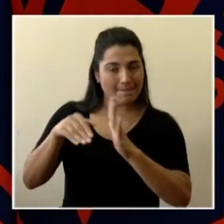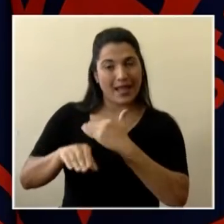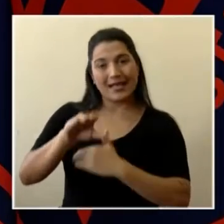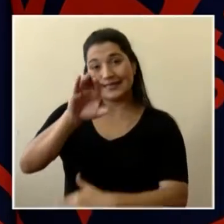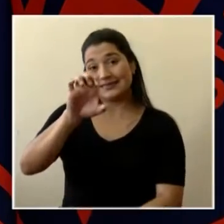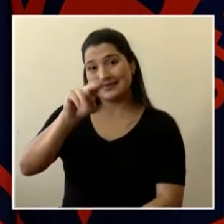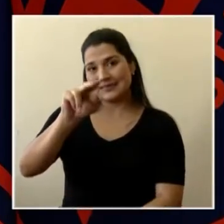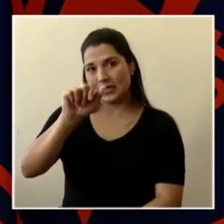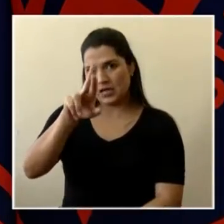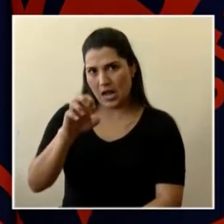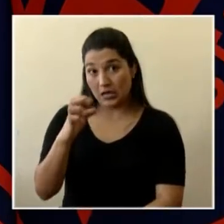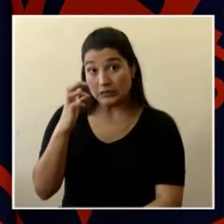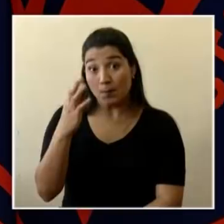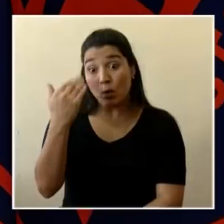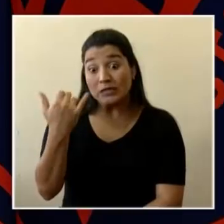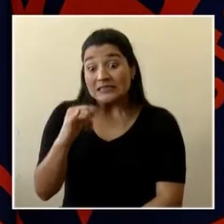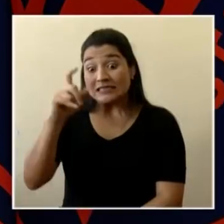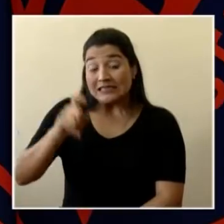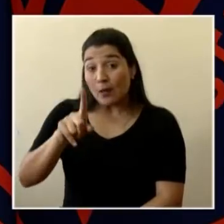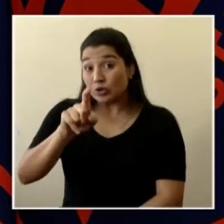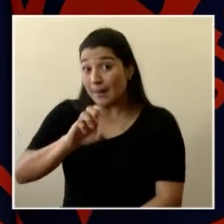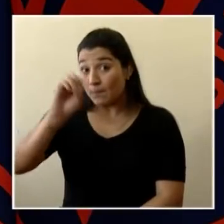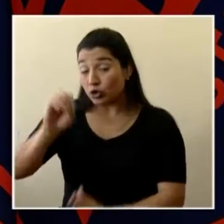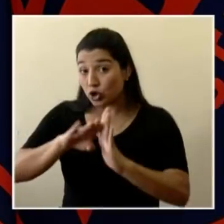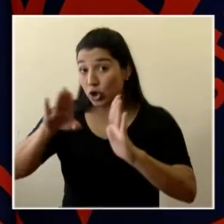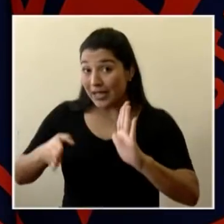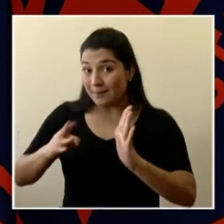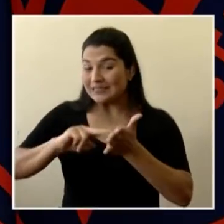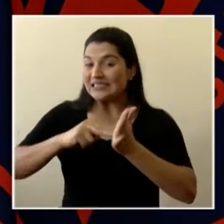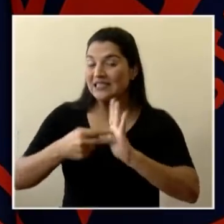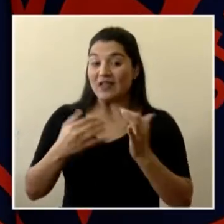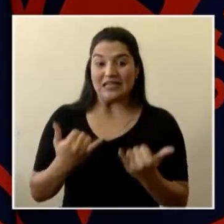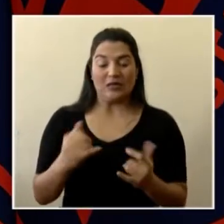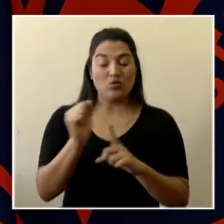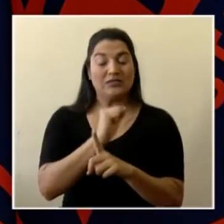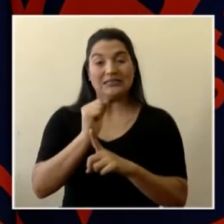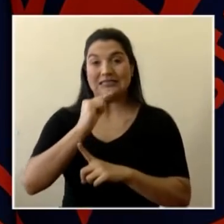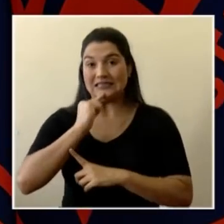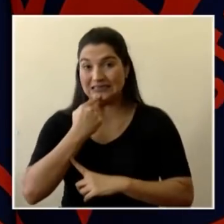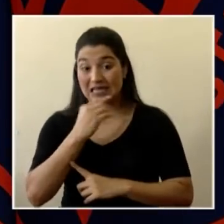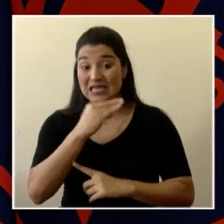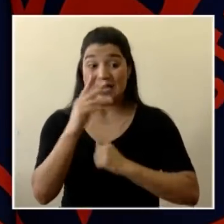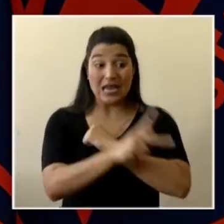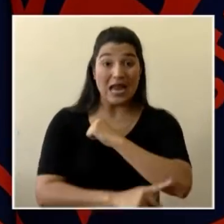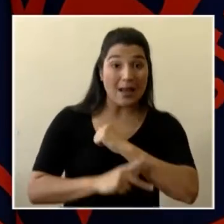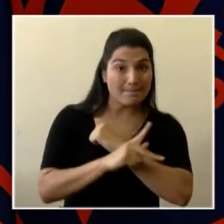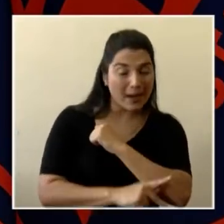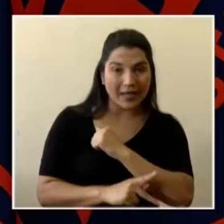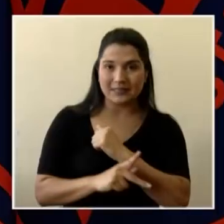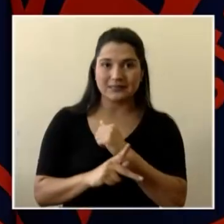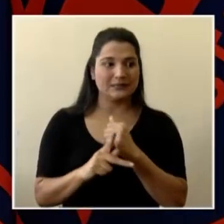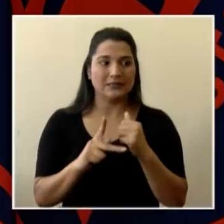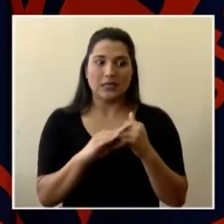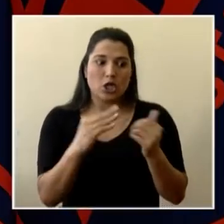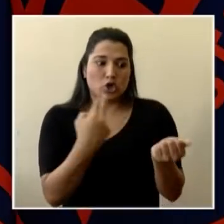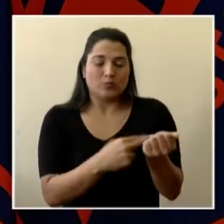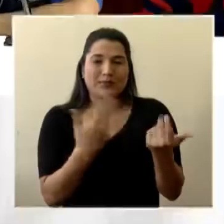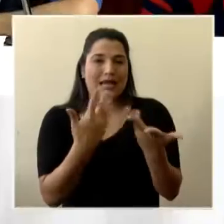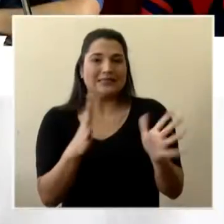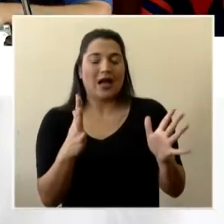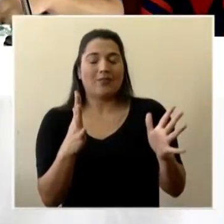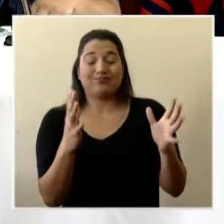significaría que estamos ante una situación gravísima donde el país y las unidades de cuidados intensivos de los centros nacionales ya colapsaron.